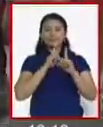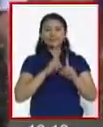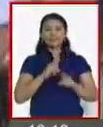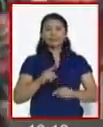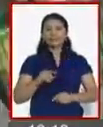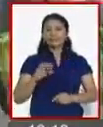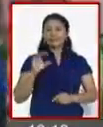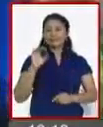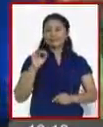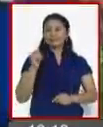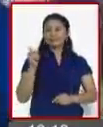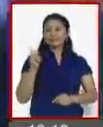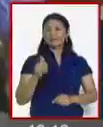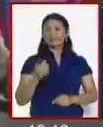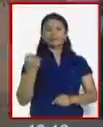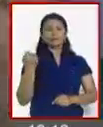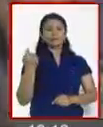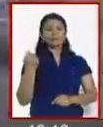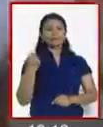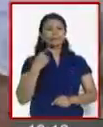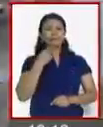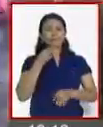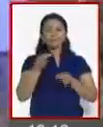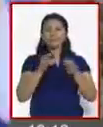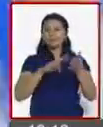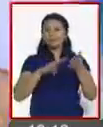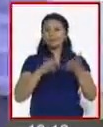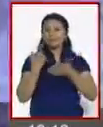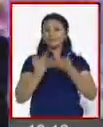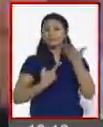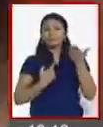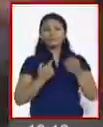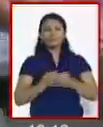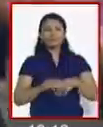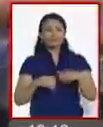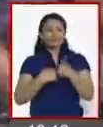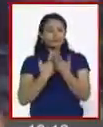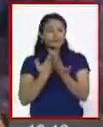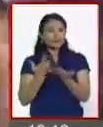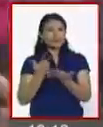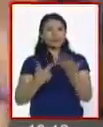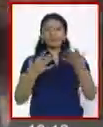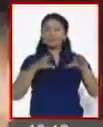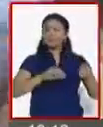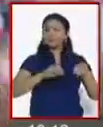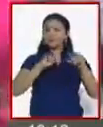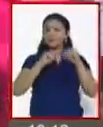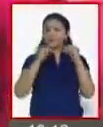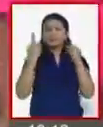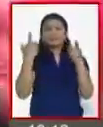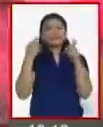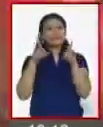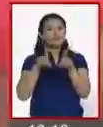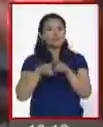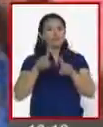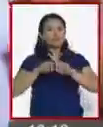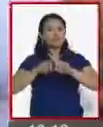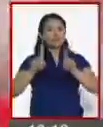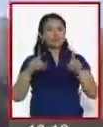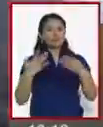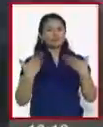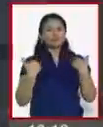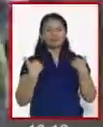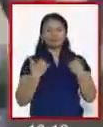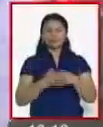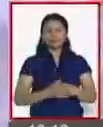ordenanza 010-2011, donde dice las medidas y cómo tenemos que irnos en común acuerdo. Sin embargo, ha